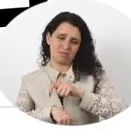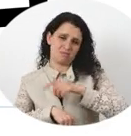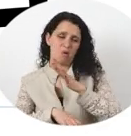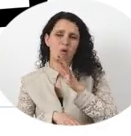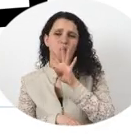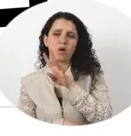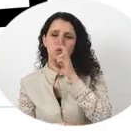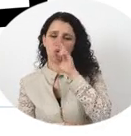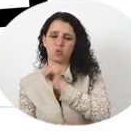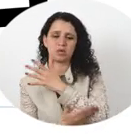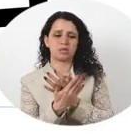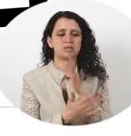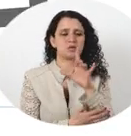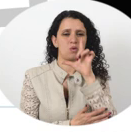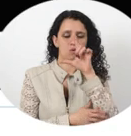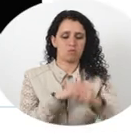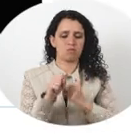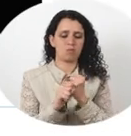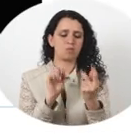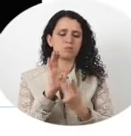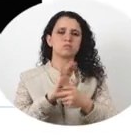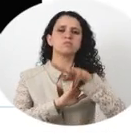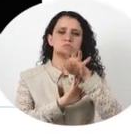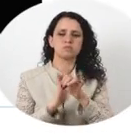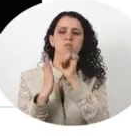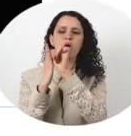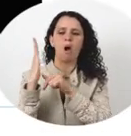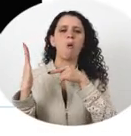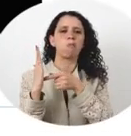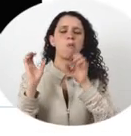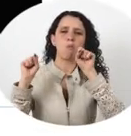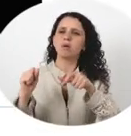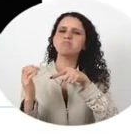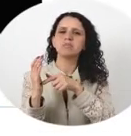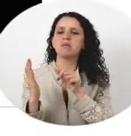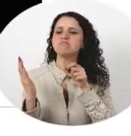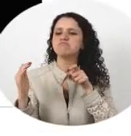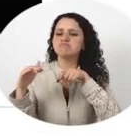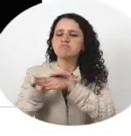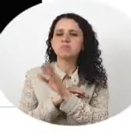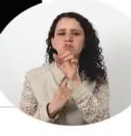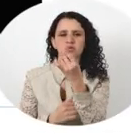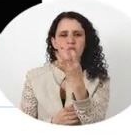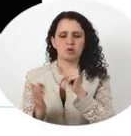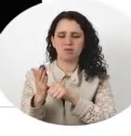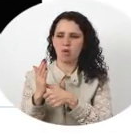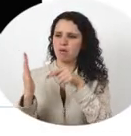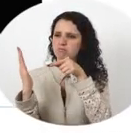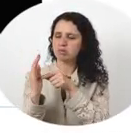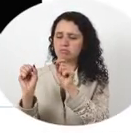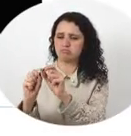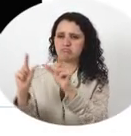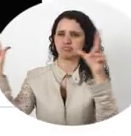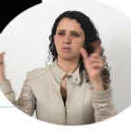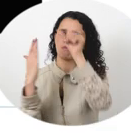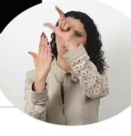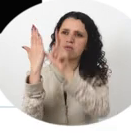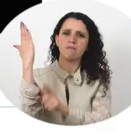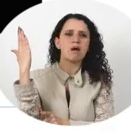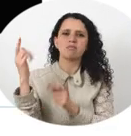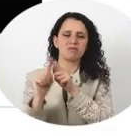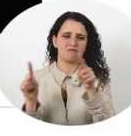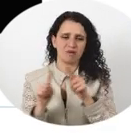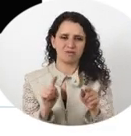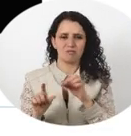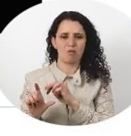de junio y el 5 de julio de 2019 un aplicativo en el cual, ingresando su número de cédula, obtendrá la lista de los diferentes programas